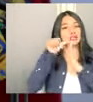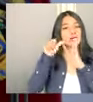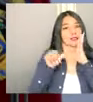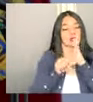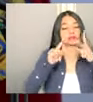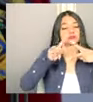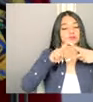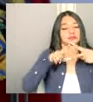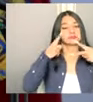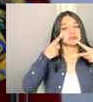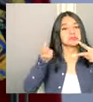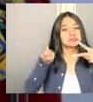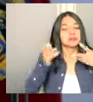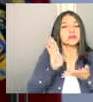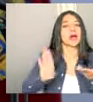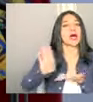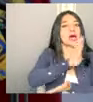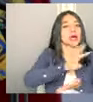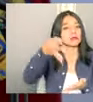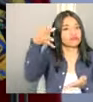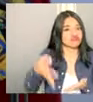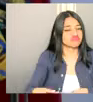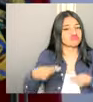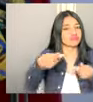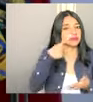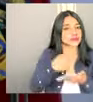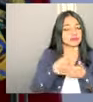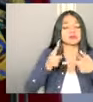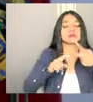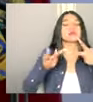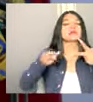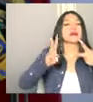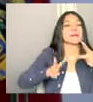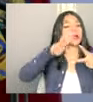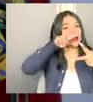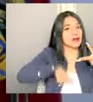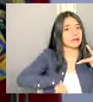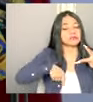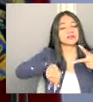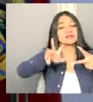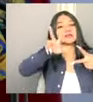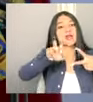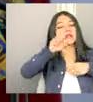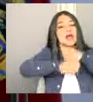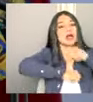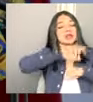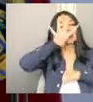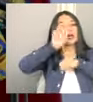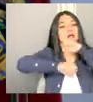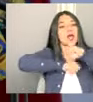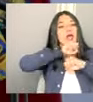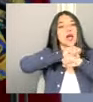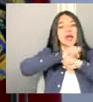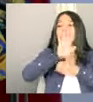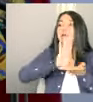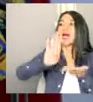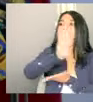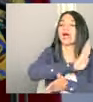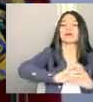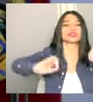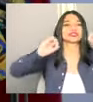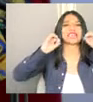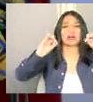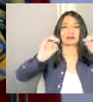la regularización masiva de barrios y el segundo para la prohibición de que en los próximos 30, 40 años no se regularice ningún barrio